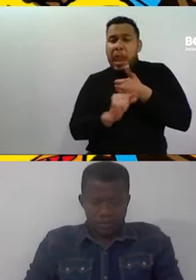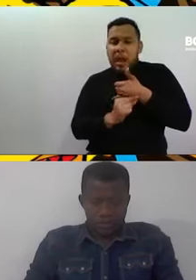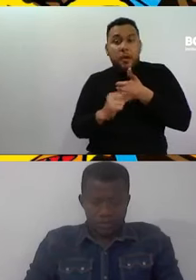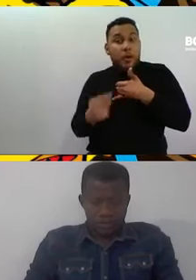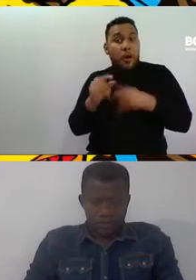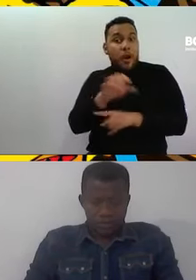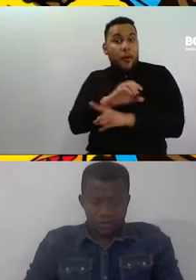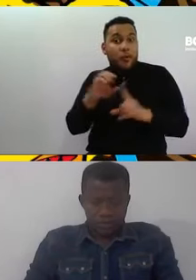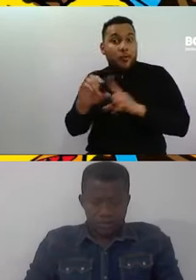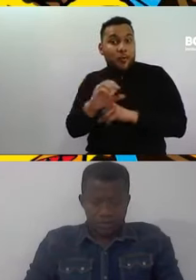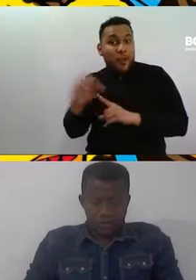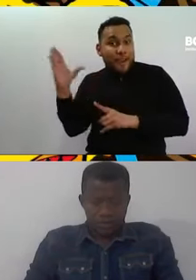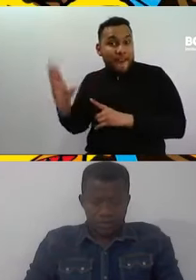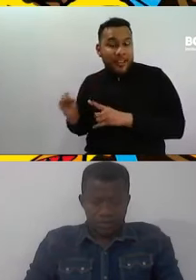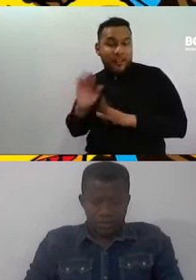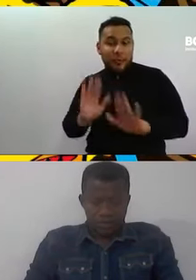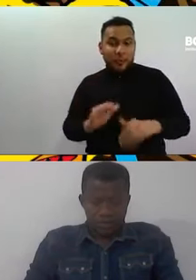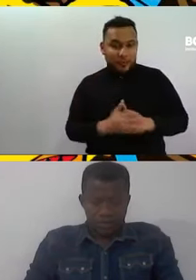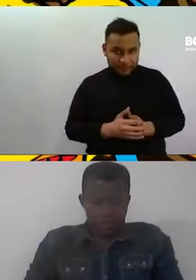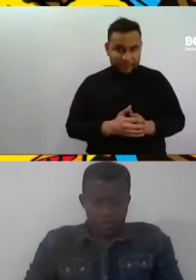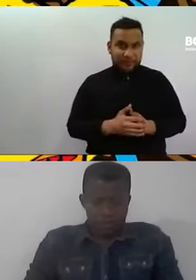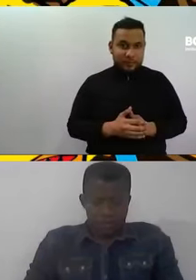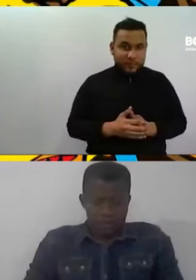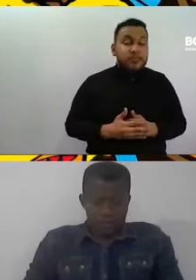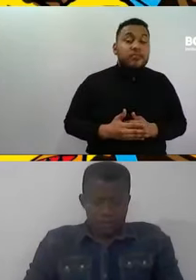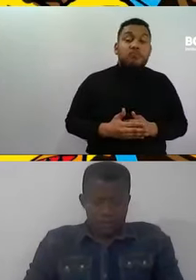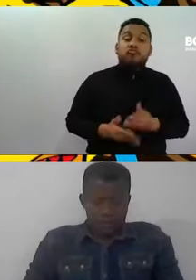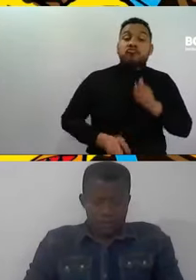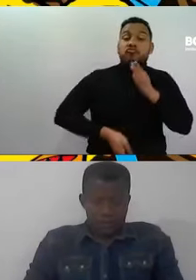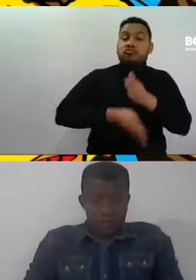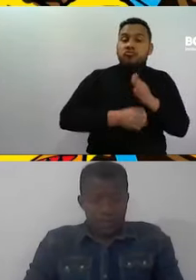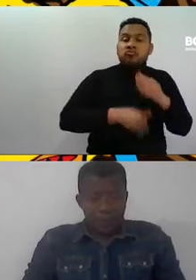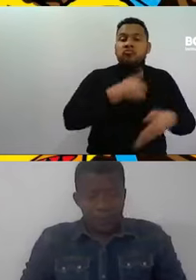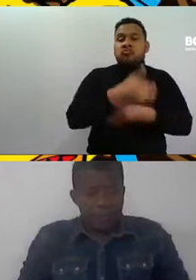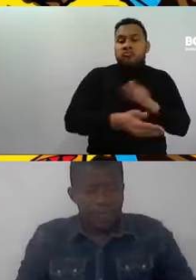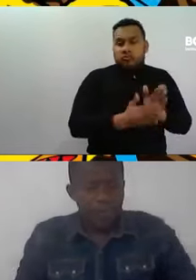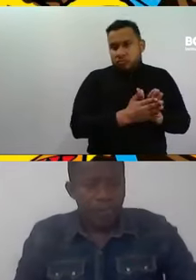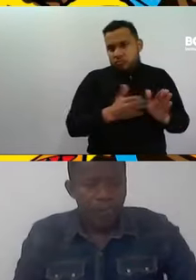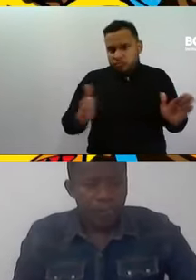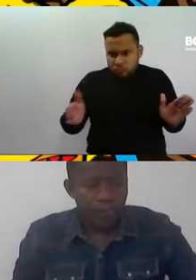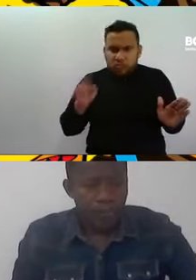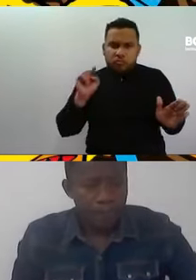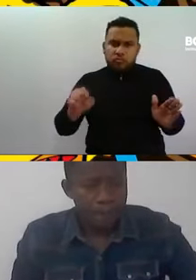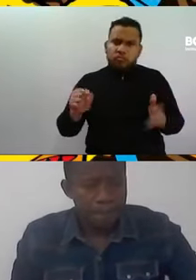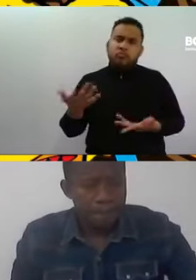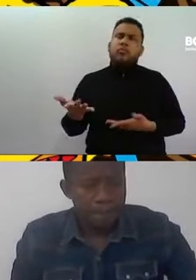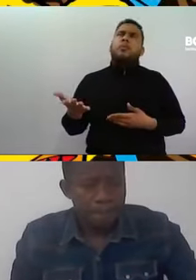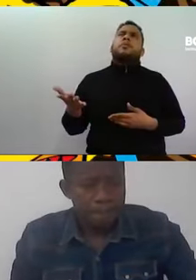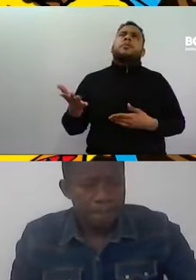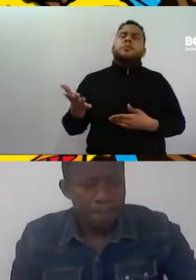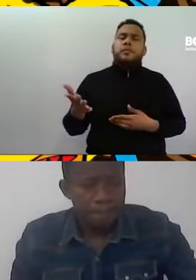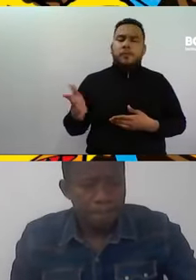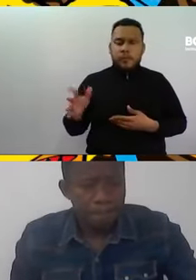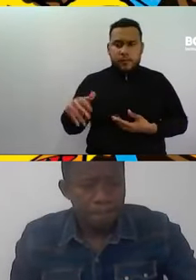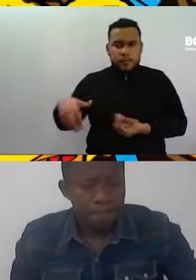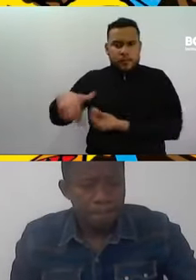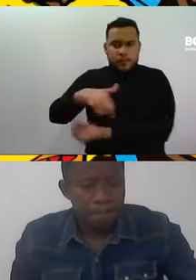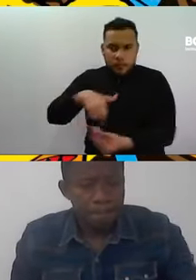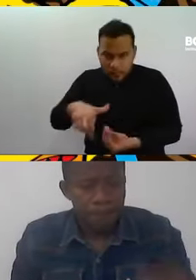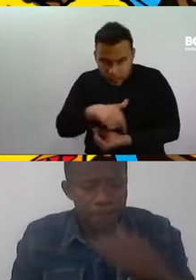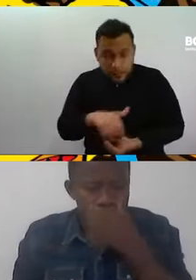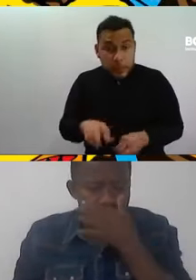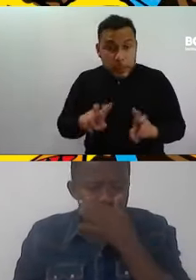marco, siguiendo esa ruta de Palenque ligada a un aspecto fundamental como es la